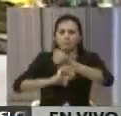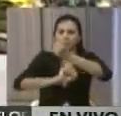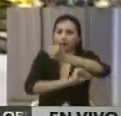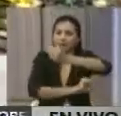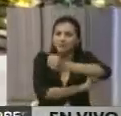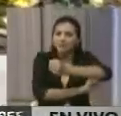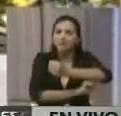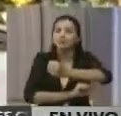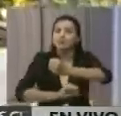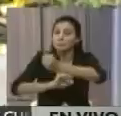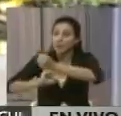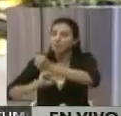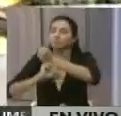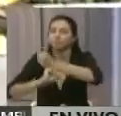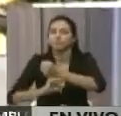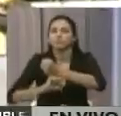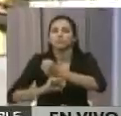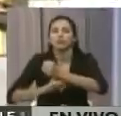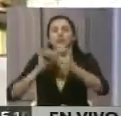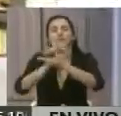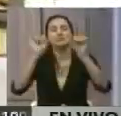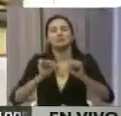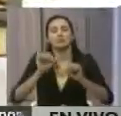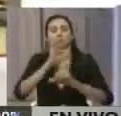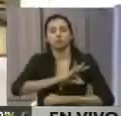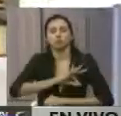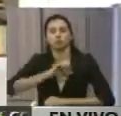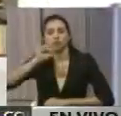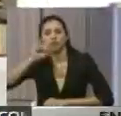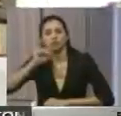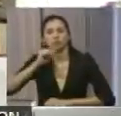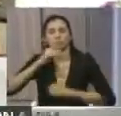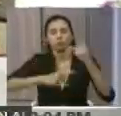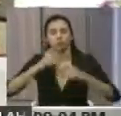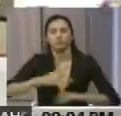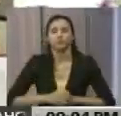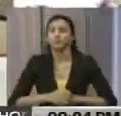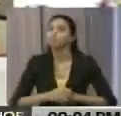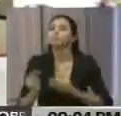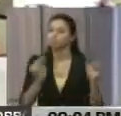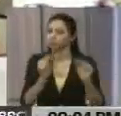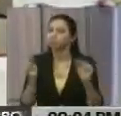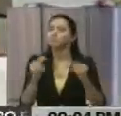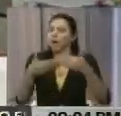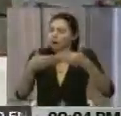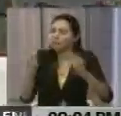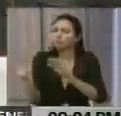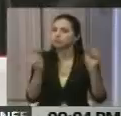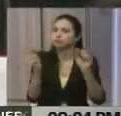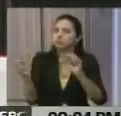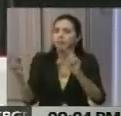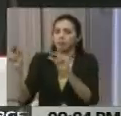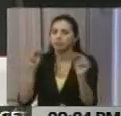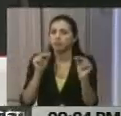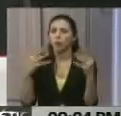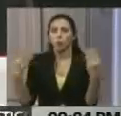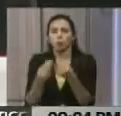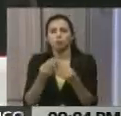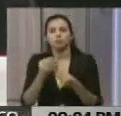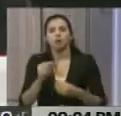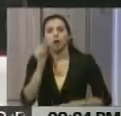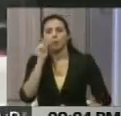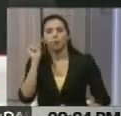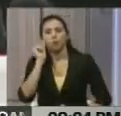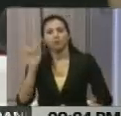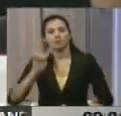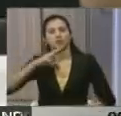y productivo de nuestro país. Así que en medio de esa batalla, la batalla de las ideas también las damos y la damos de la mano de los amigos de Venezuela, de los amigos